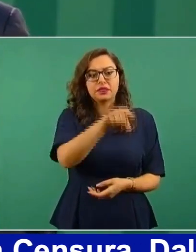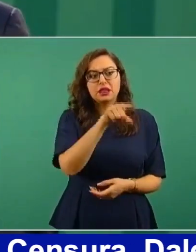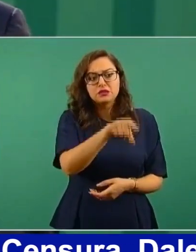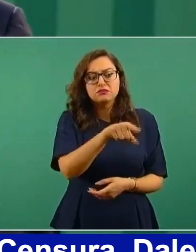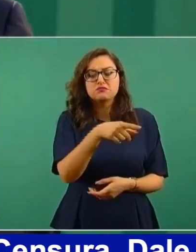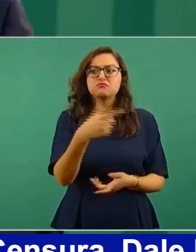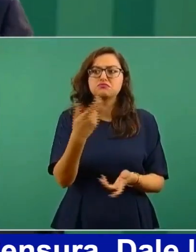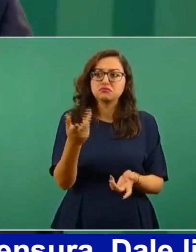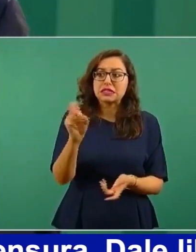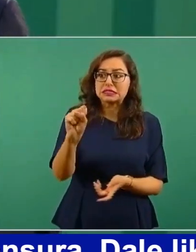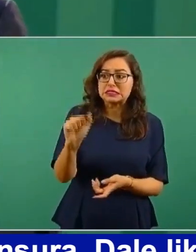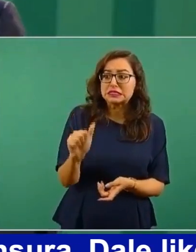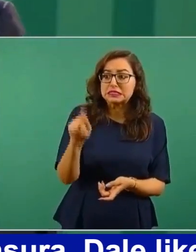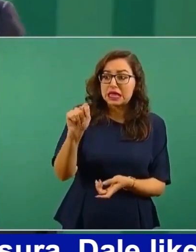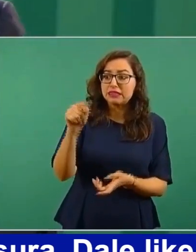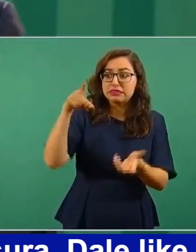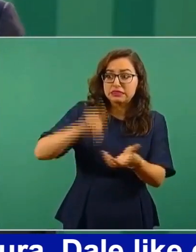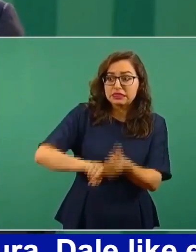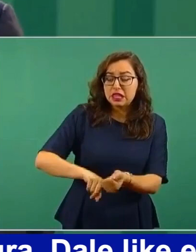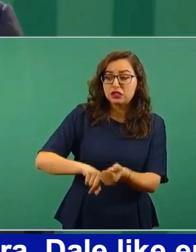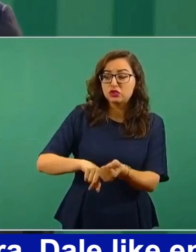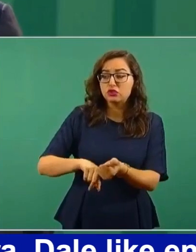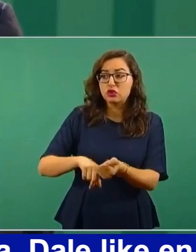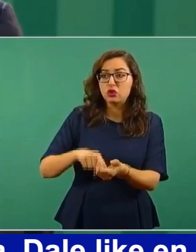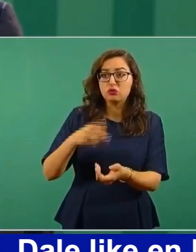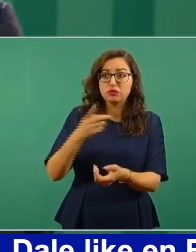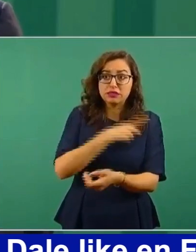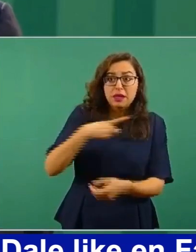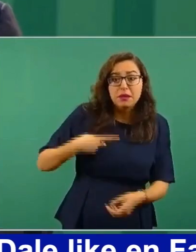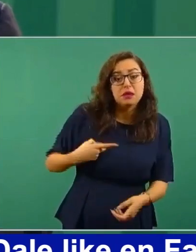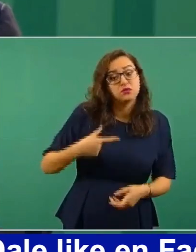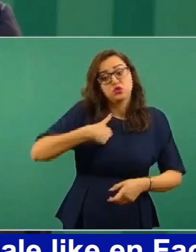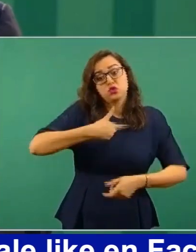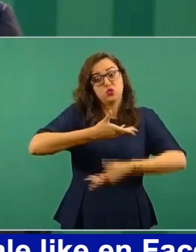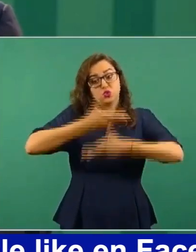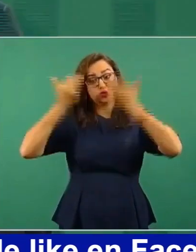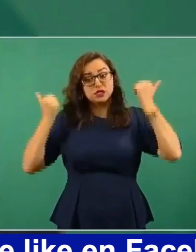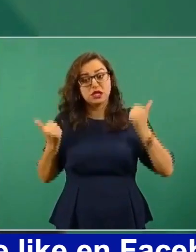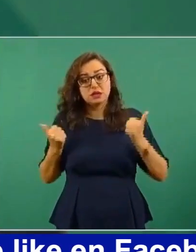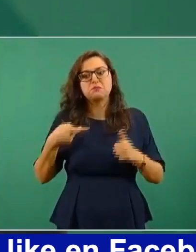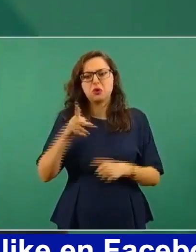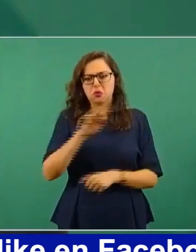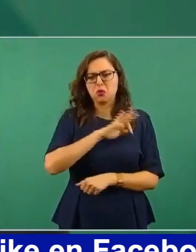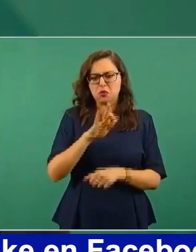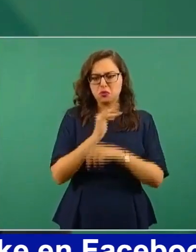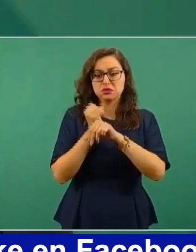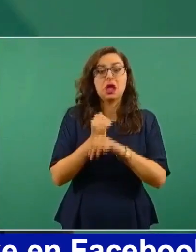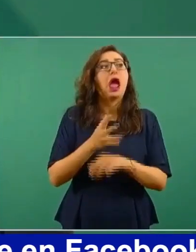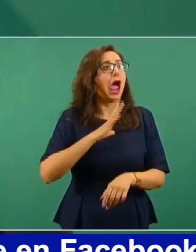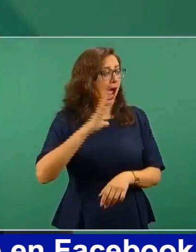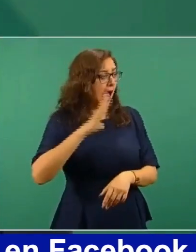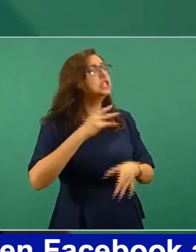informativa, presidente, de esto. El SAT. Yo cuando hablo de que